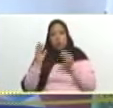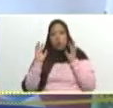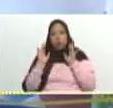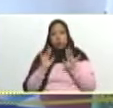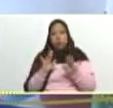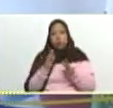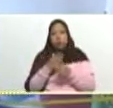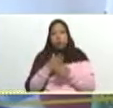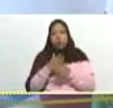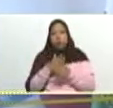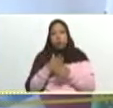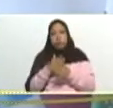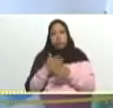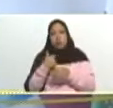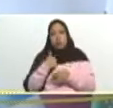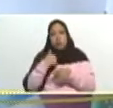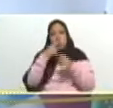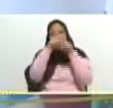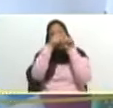Compartí una cifra